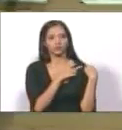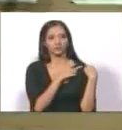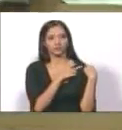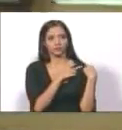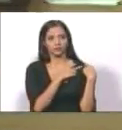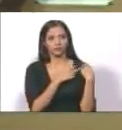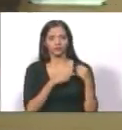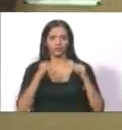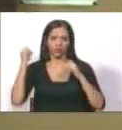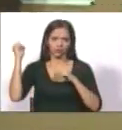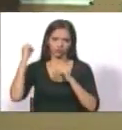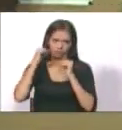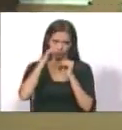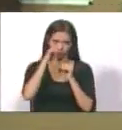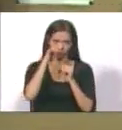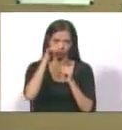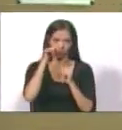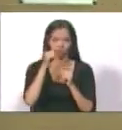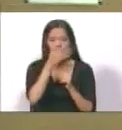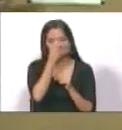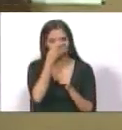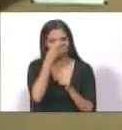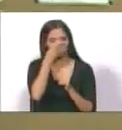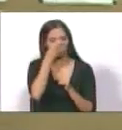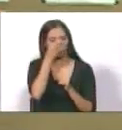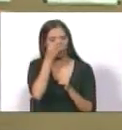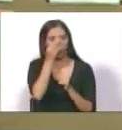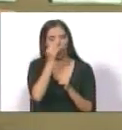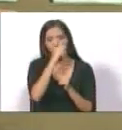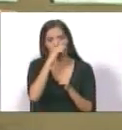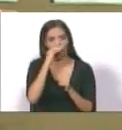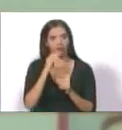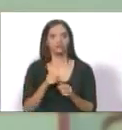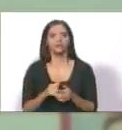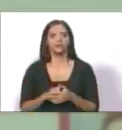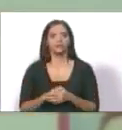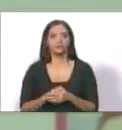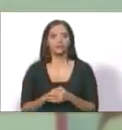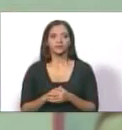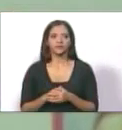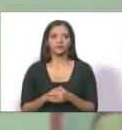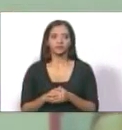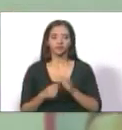Mete la luz aquí, porque esto no aparece ahí, pero yo lo tengo referenciado, para que ustedes vean quiénes están aquí metidos.